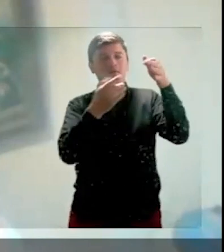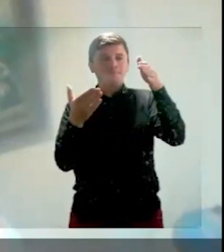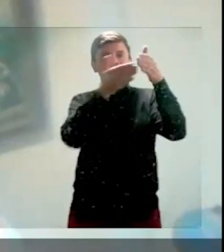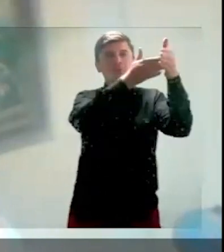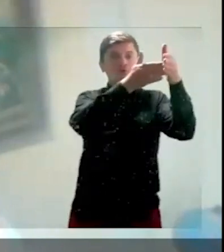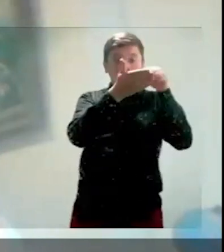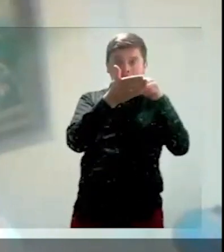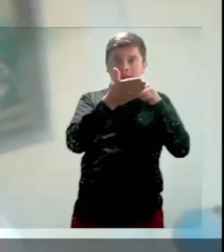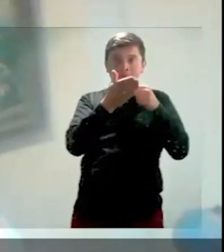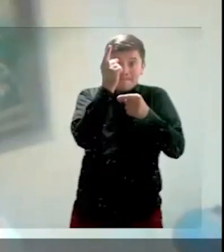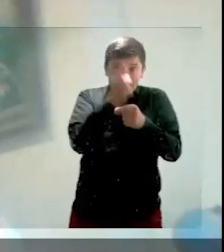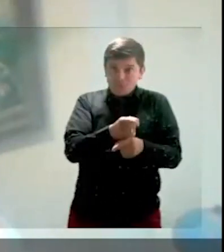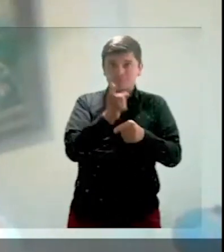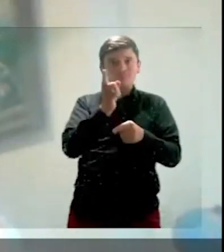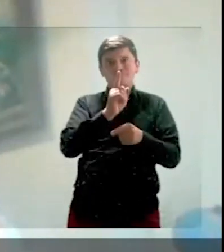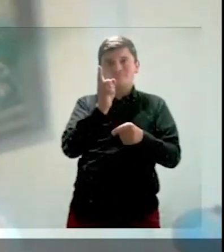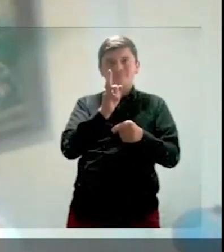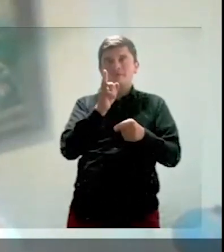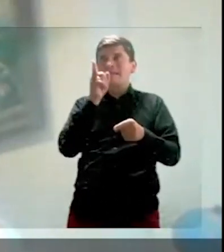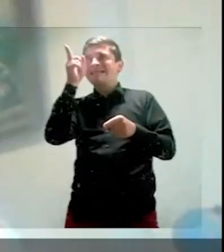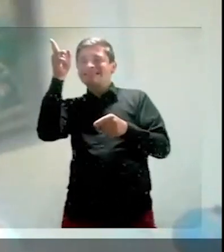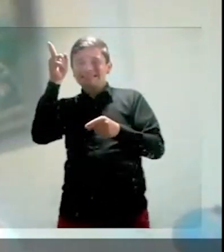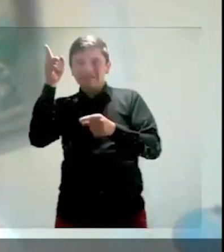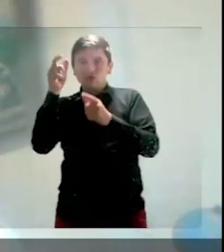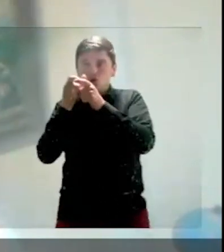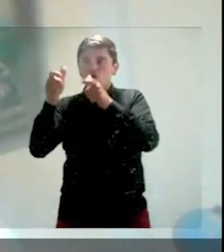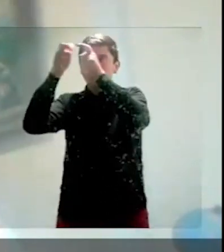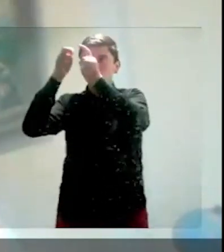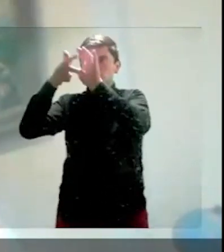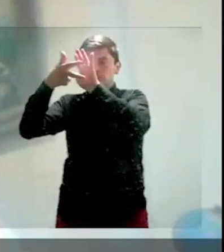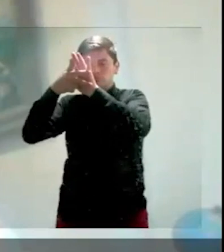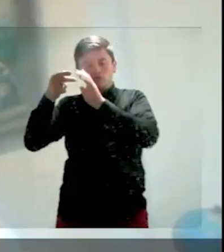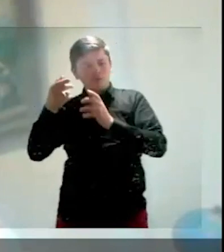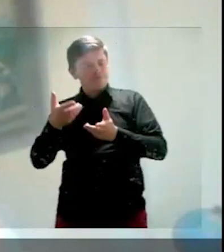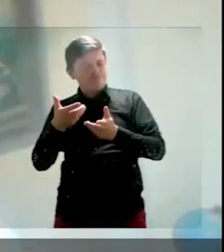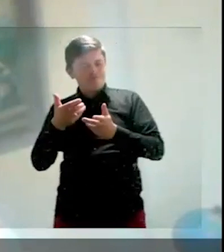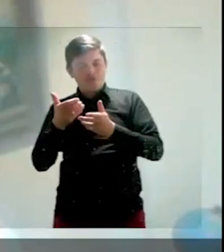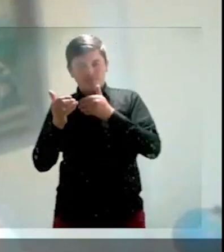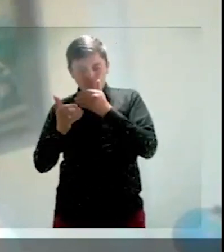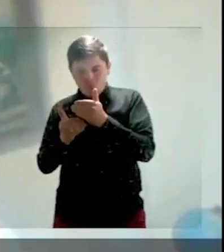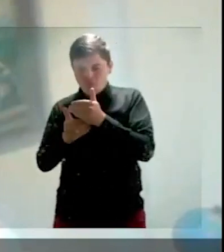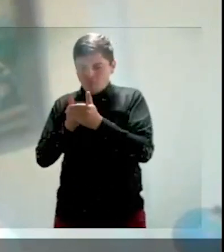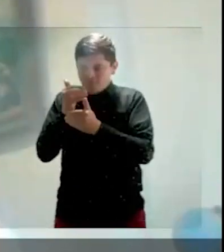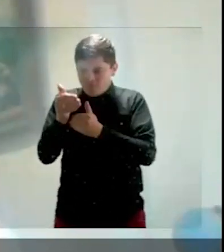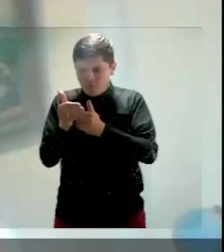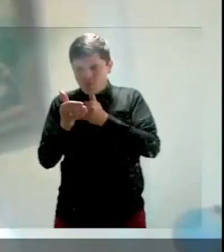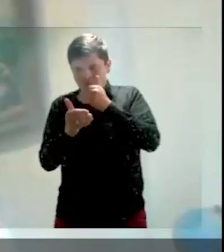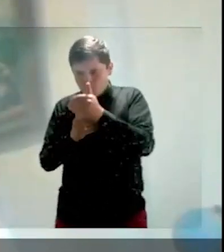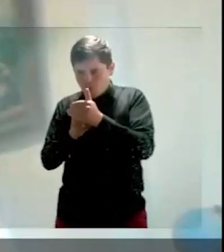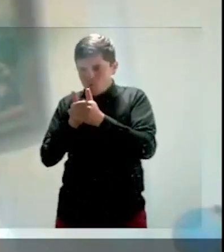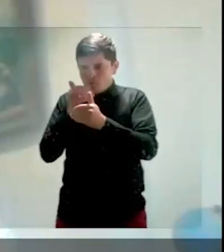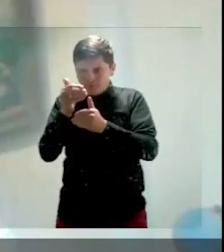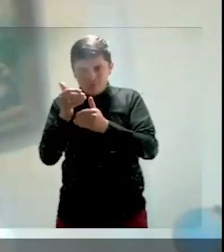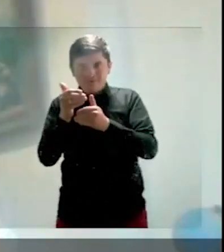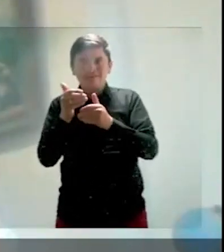no se ha llevado a cabo. Entonces la Corte, paso a paso, poco a poco, ha ido